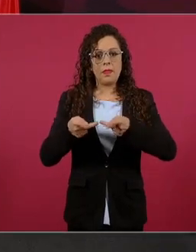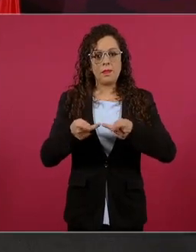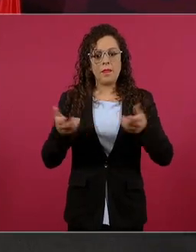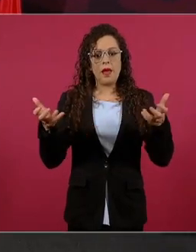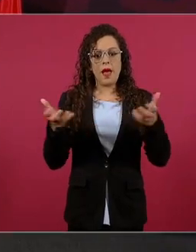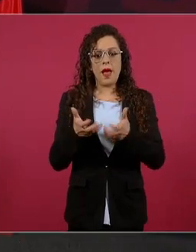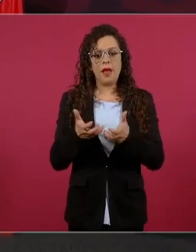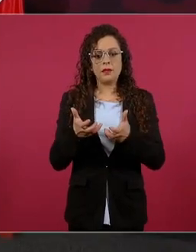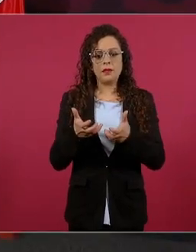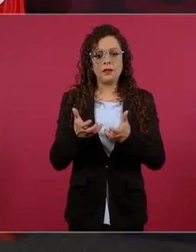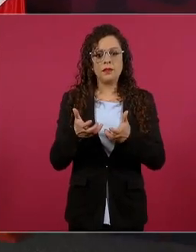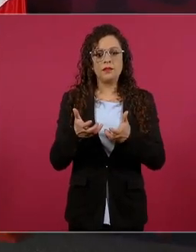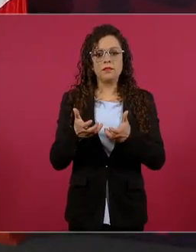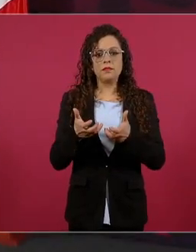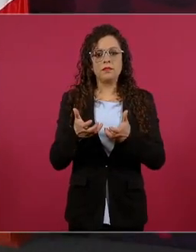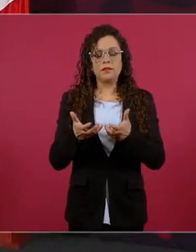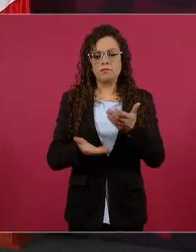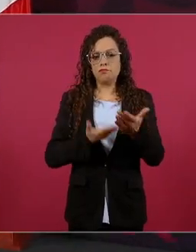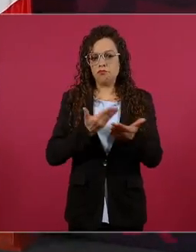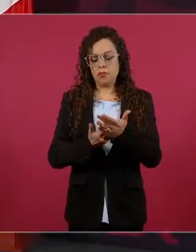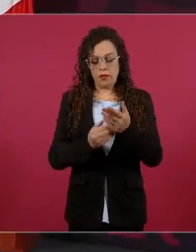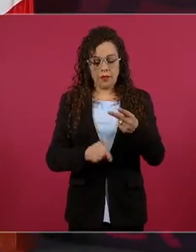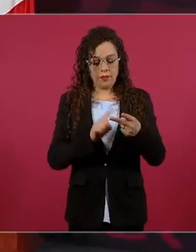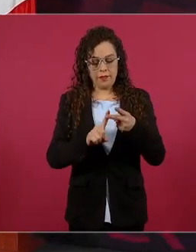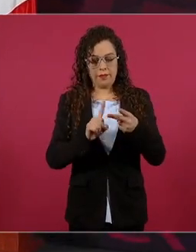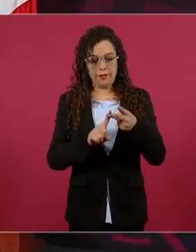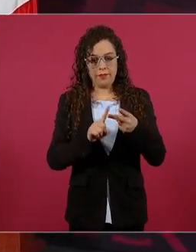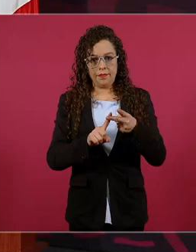Por lo general, los jefes,